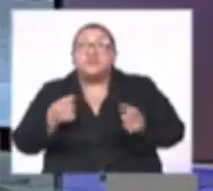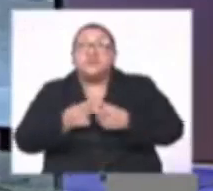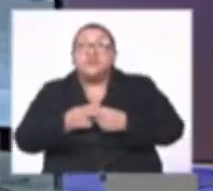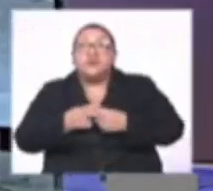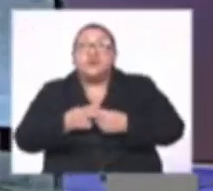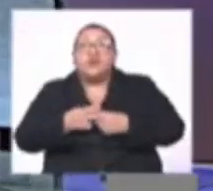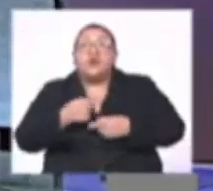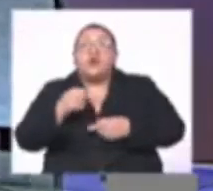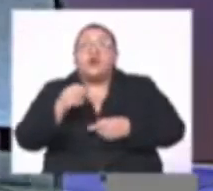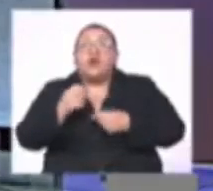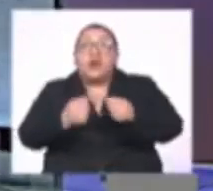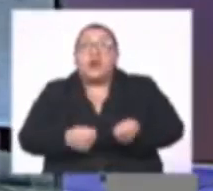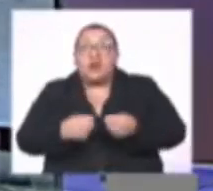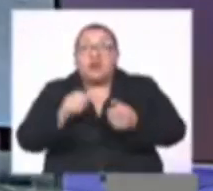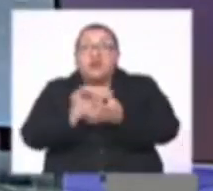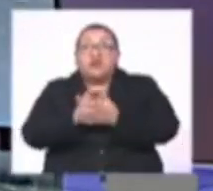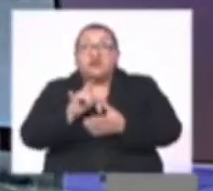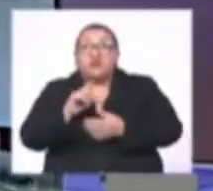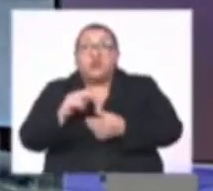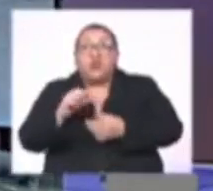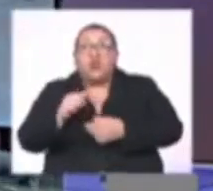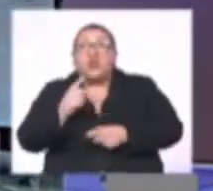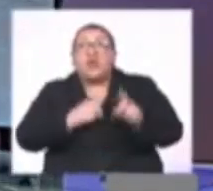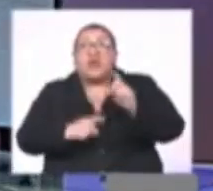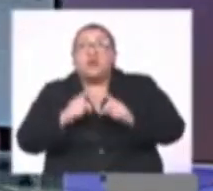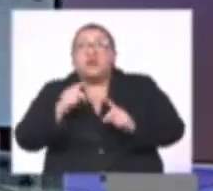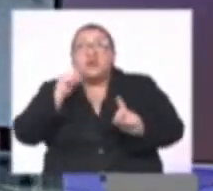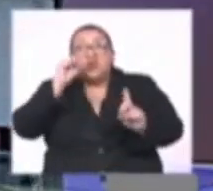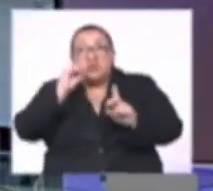Zeta, María Chunga, manifestó que en algunas